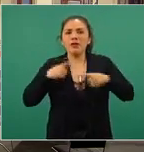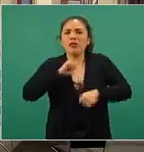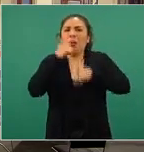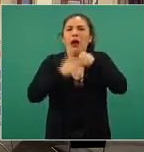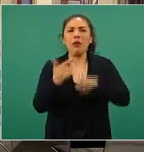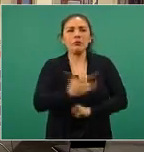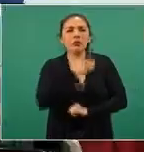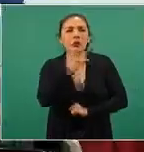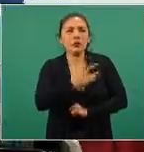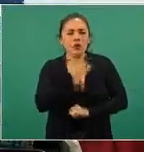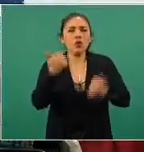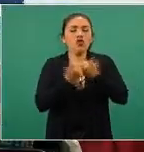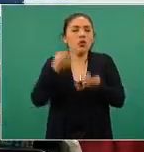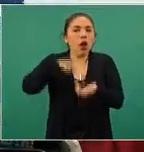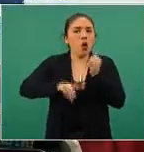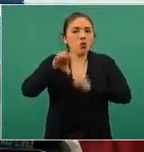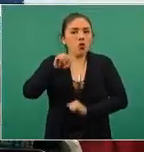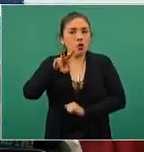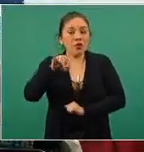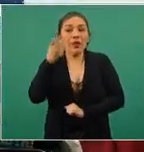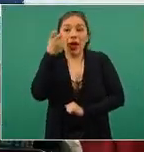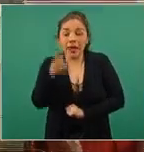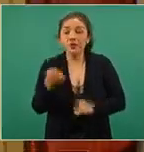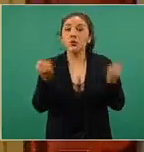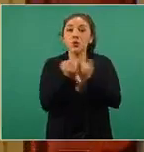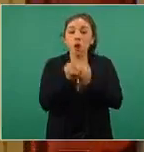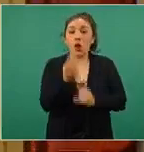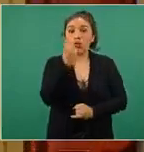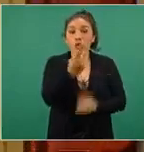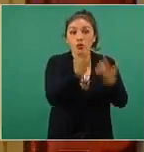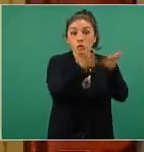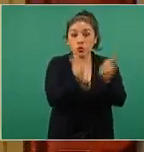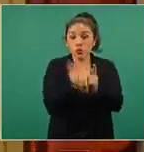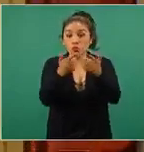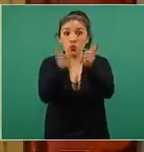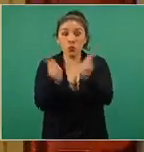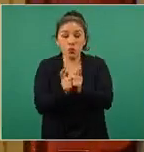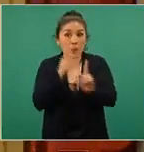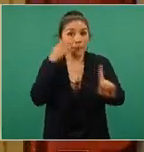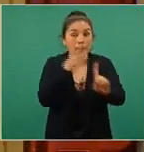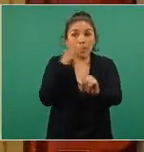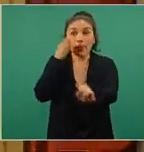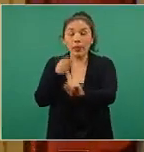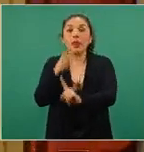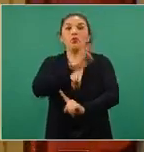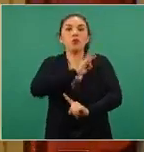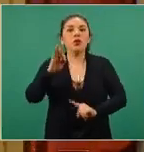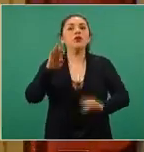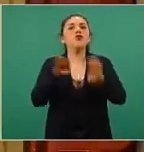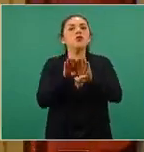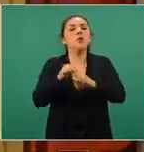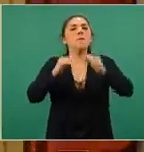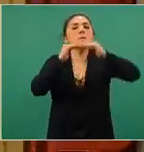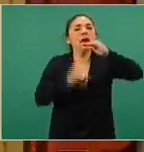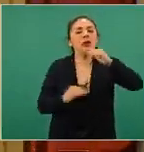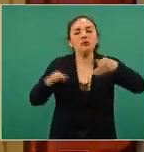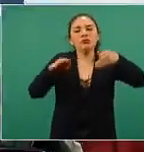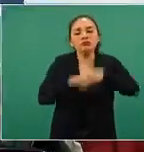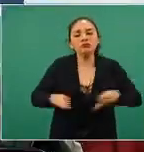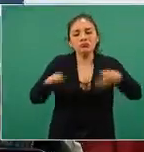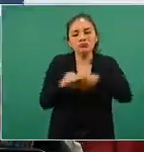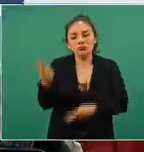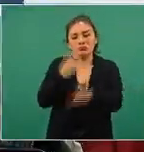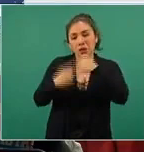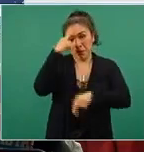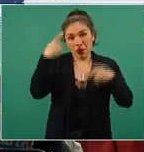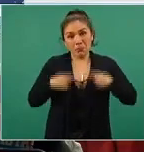alguna sintomatología con COVID y eso tanto en los 2 grupos específicos nos permitió tener muy baja incidencia de casos de